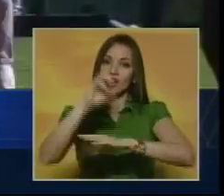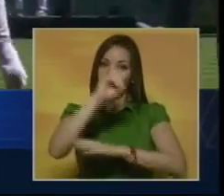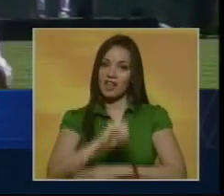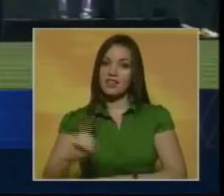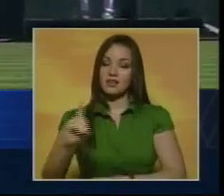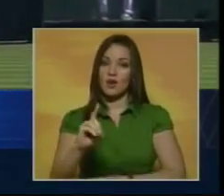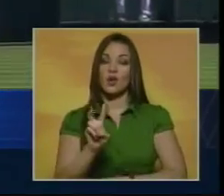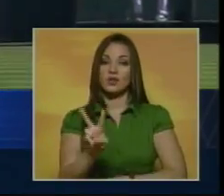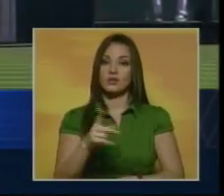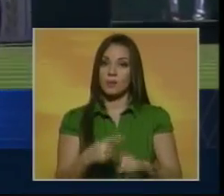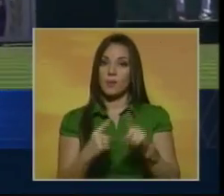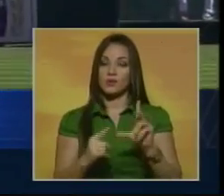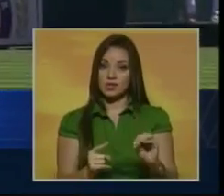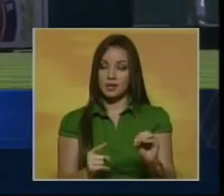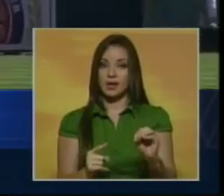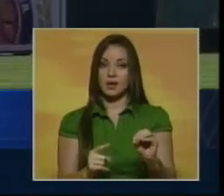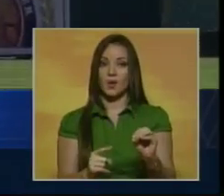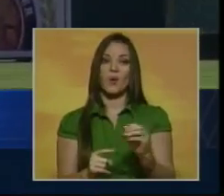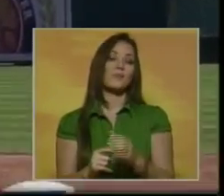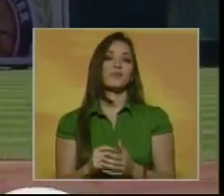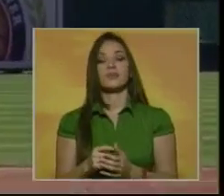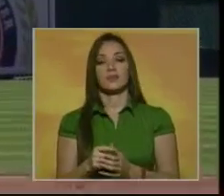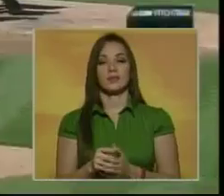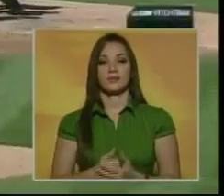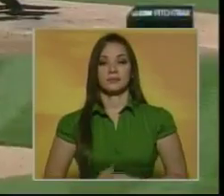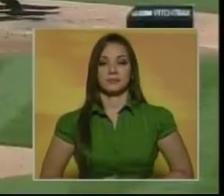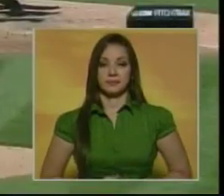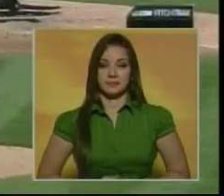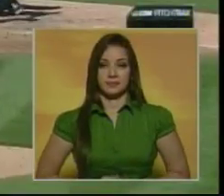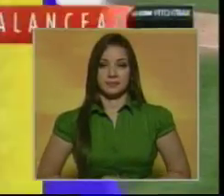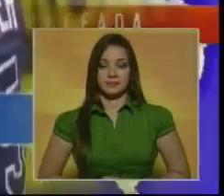0. Abisail García y Víctor Martínez se fueron de 3-1.